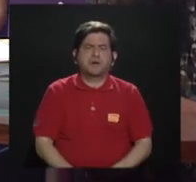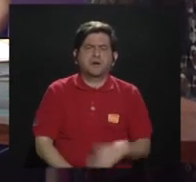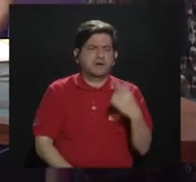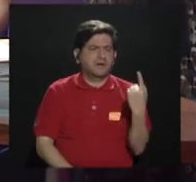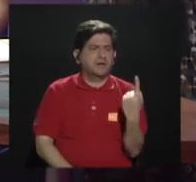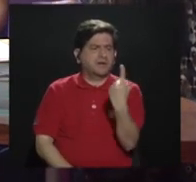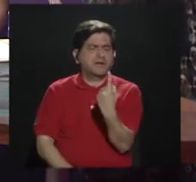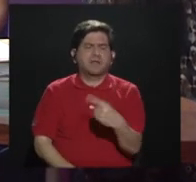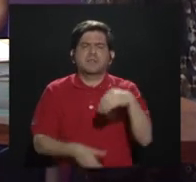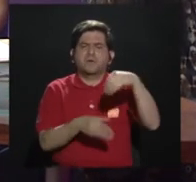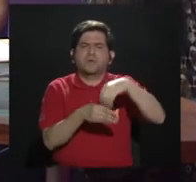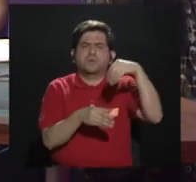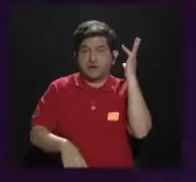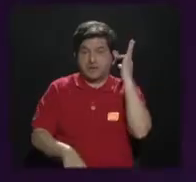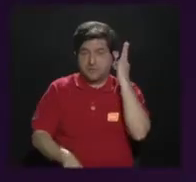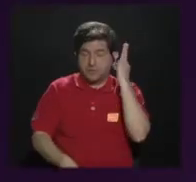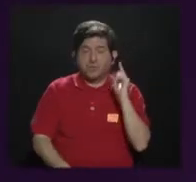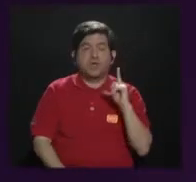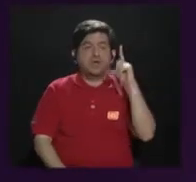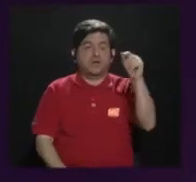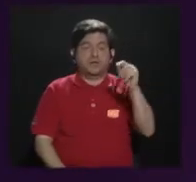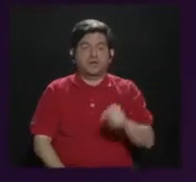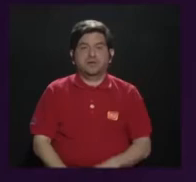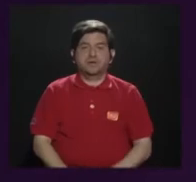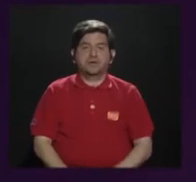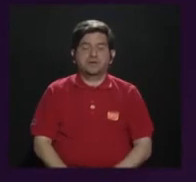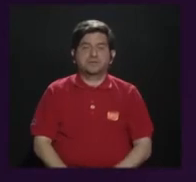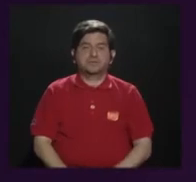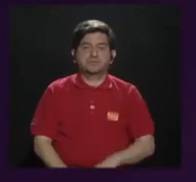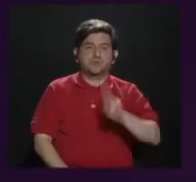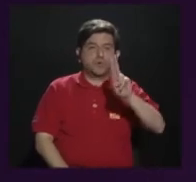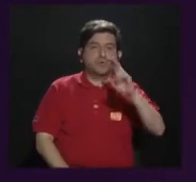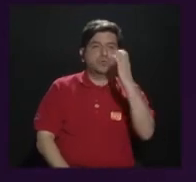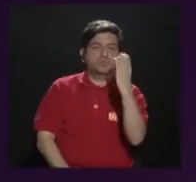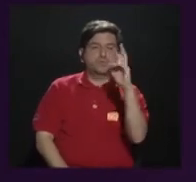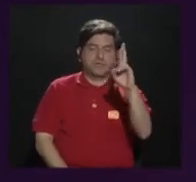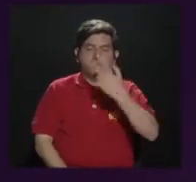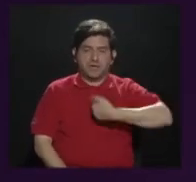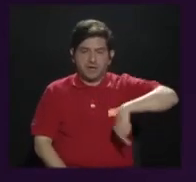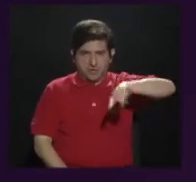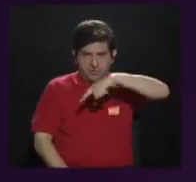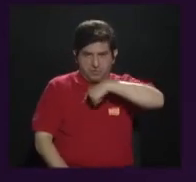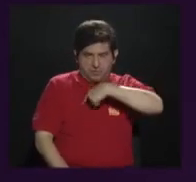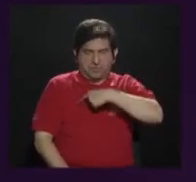aportaron en el proceso? En cuanto a la Universidad de Costa Rica, nosotros